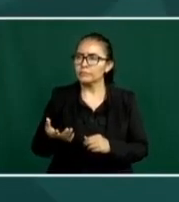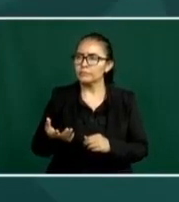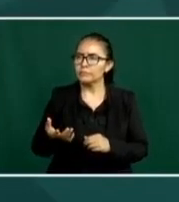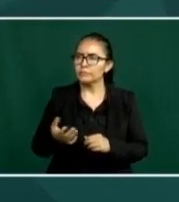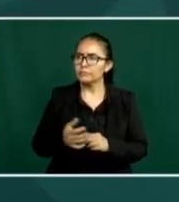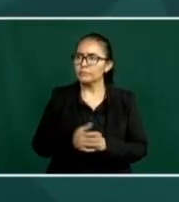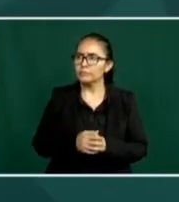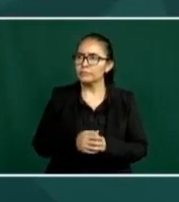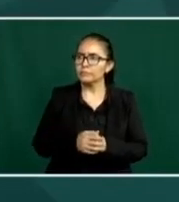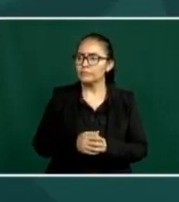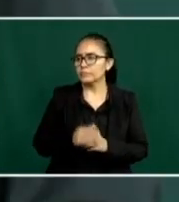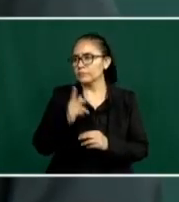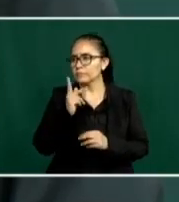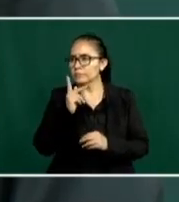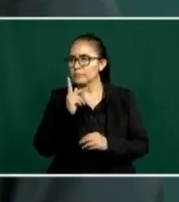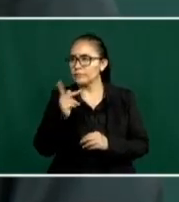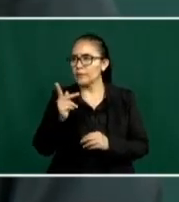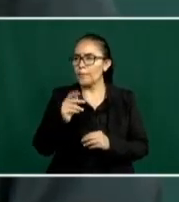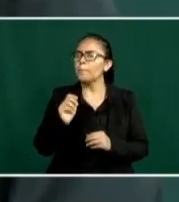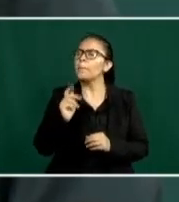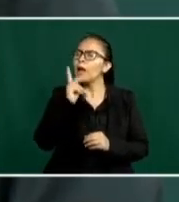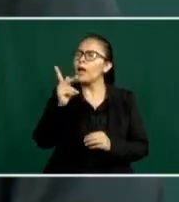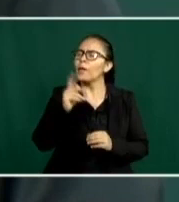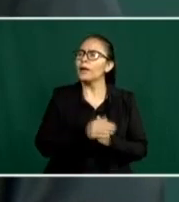el término, la palabra crecimiento.